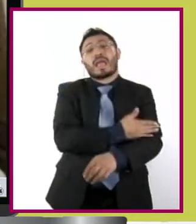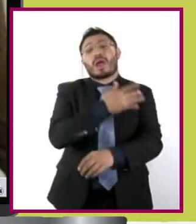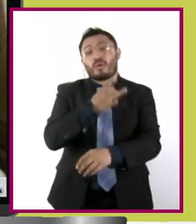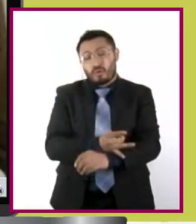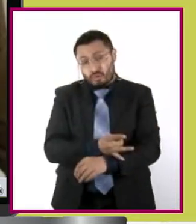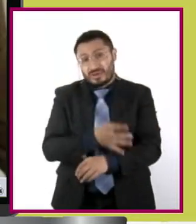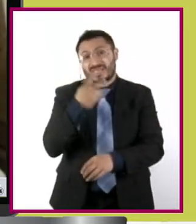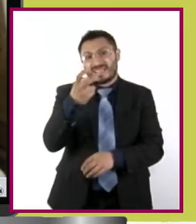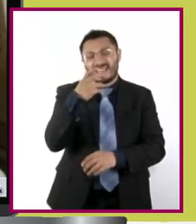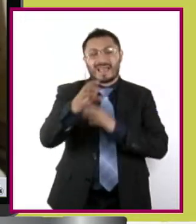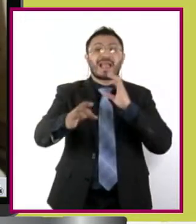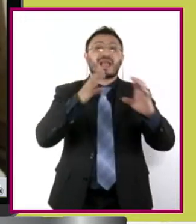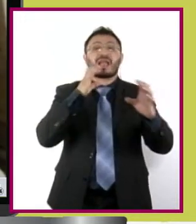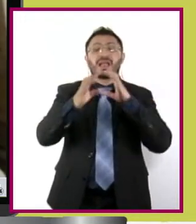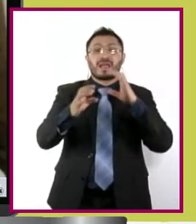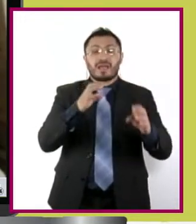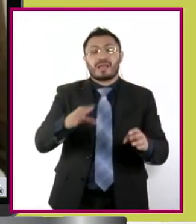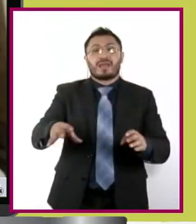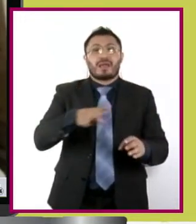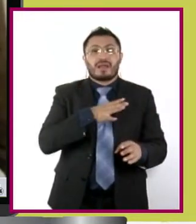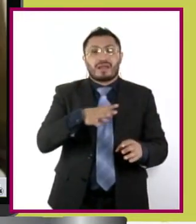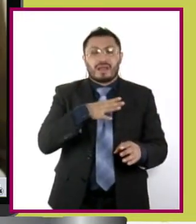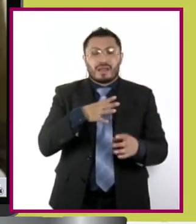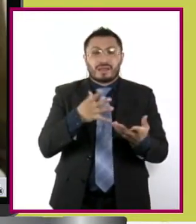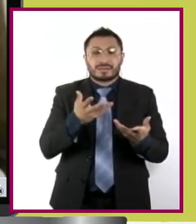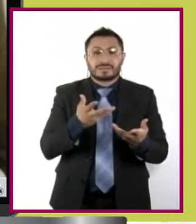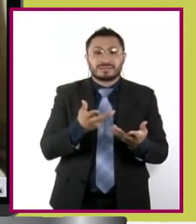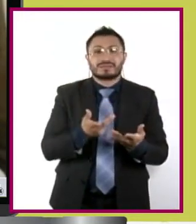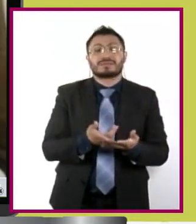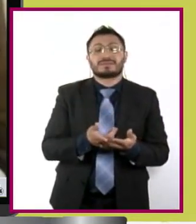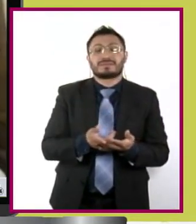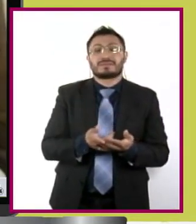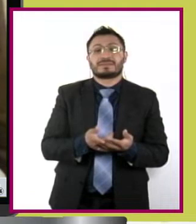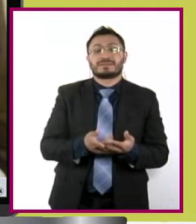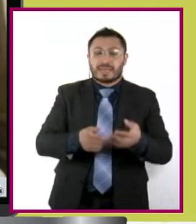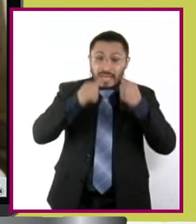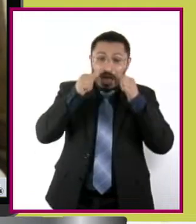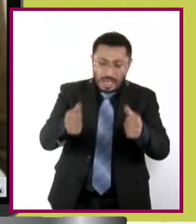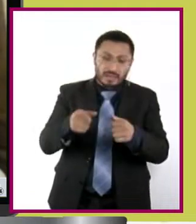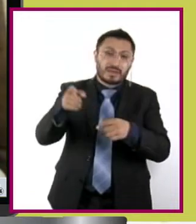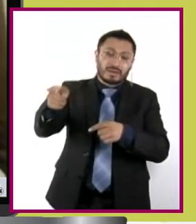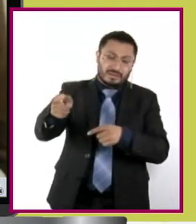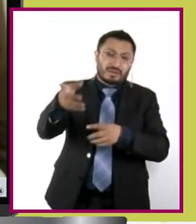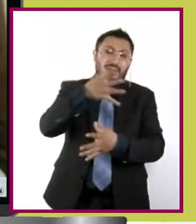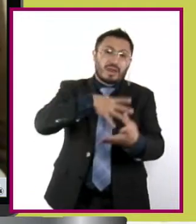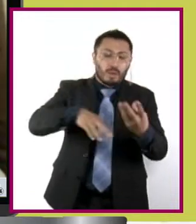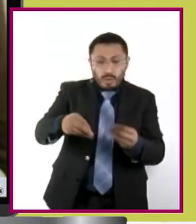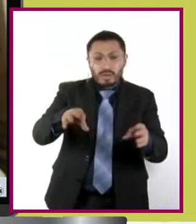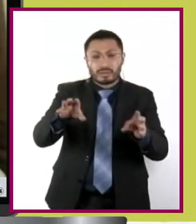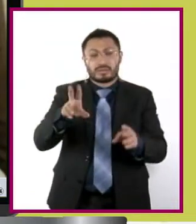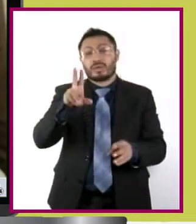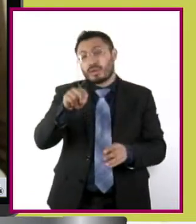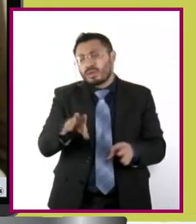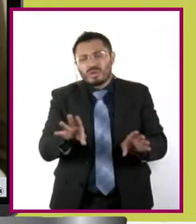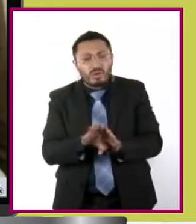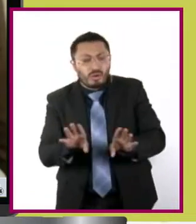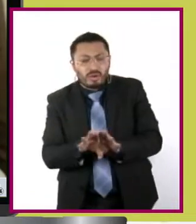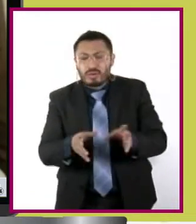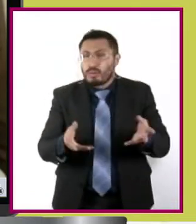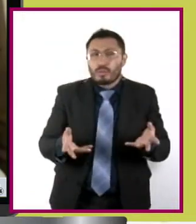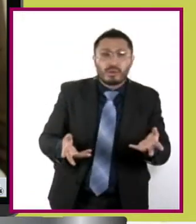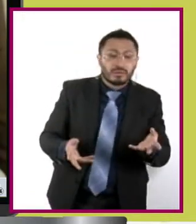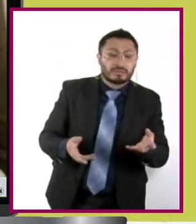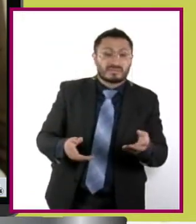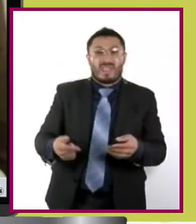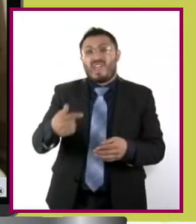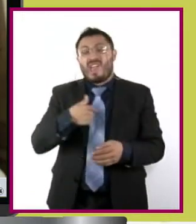la comunicación que tiene en consideración al otro. Tampoco se trata de, como algunas personas a lo mejor dicen,